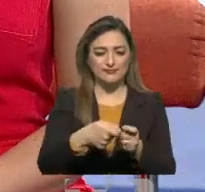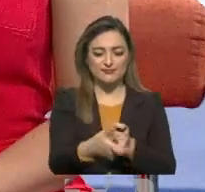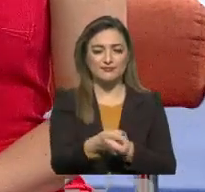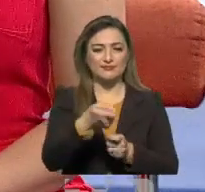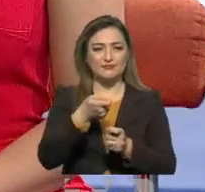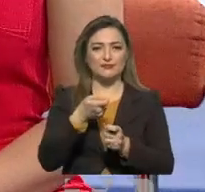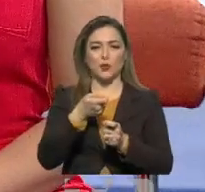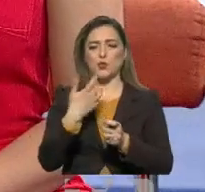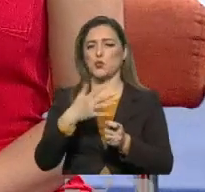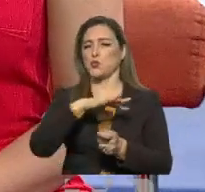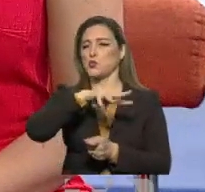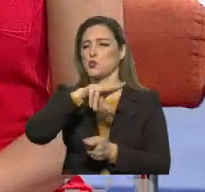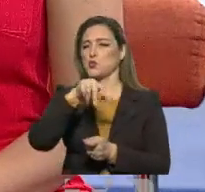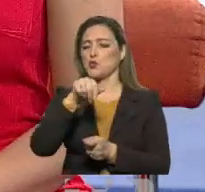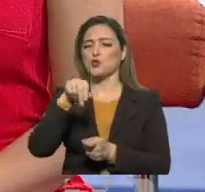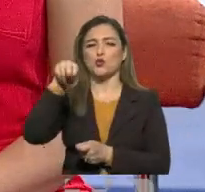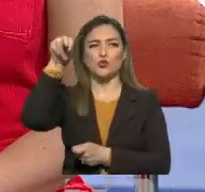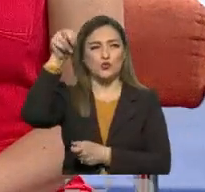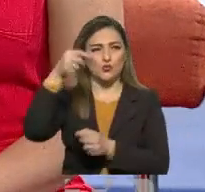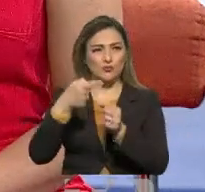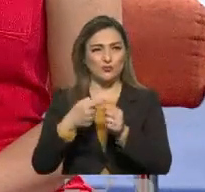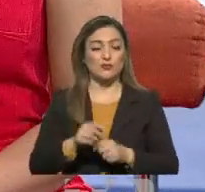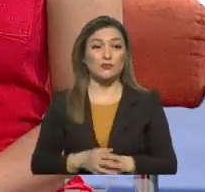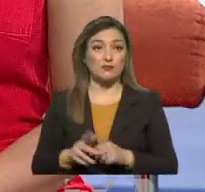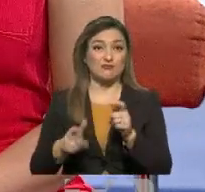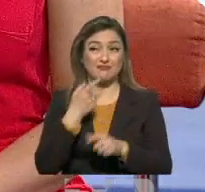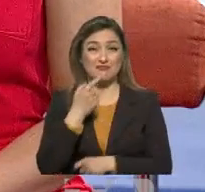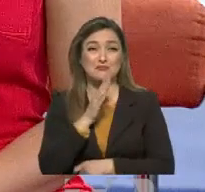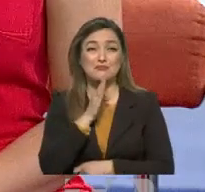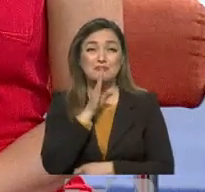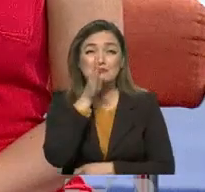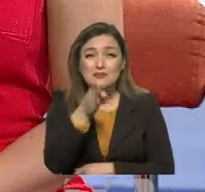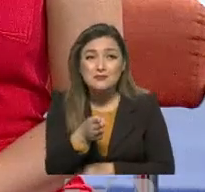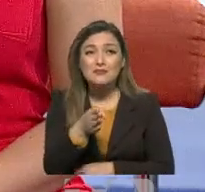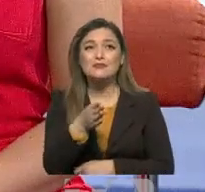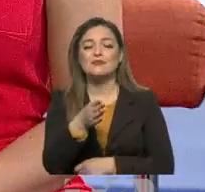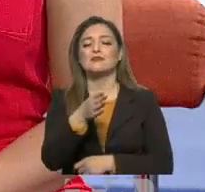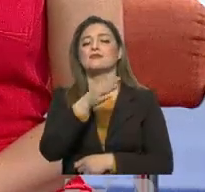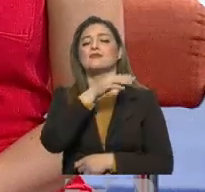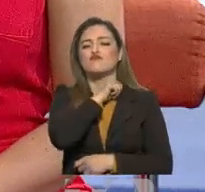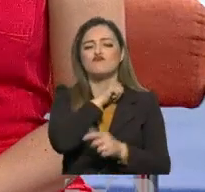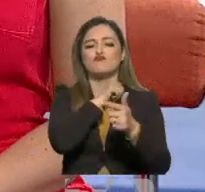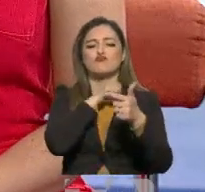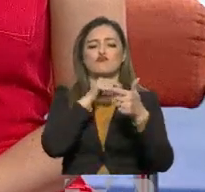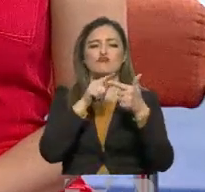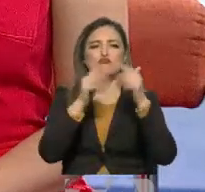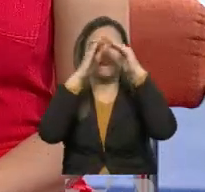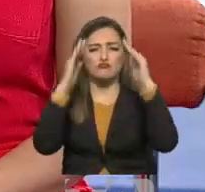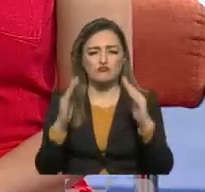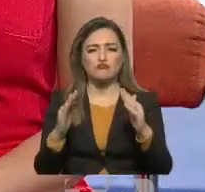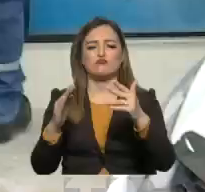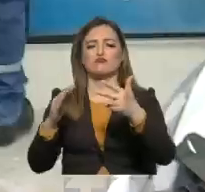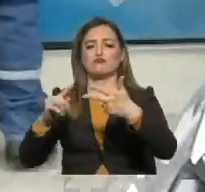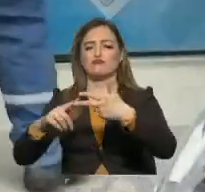de Quito. Los moradores aseguran que este hecho no es aislado, ya que los robos a personas, domicilios y locales comerciales son